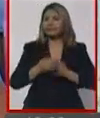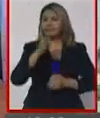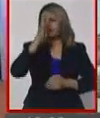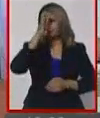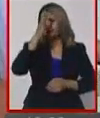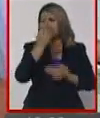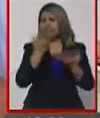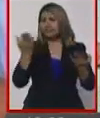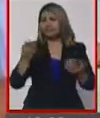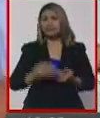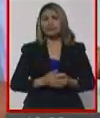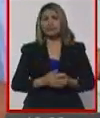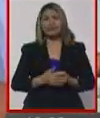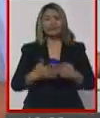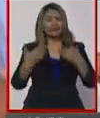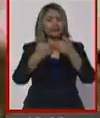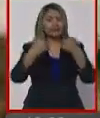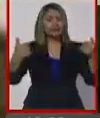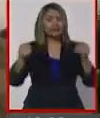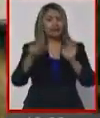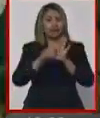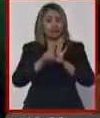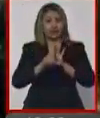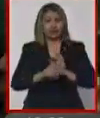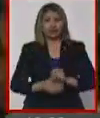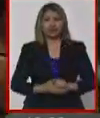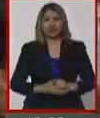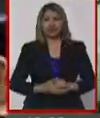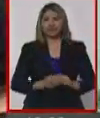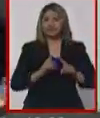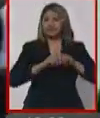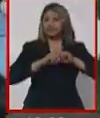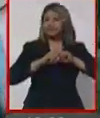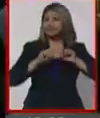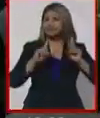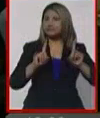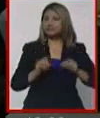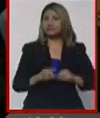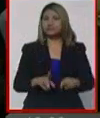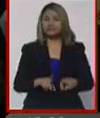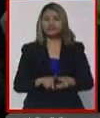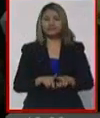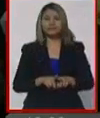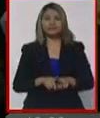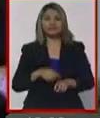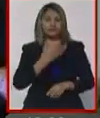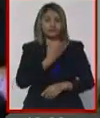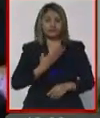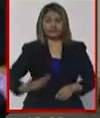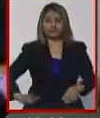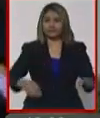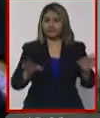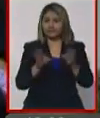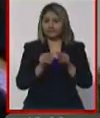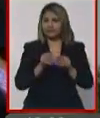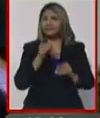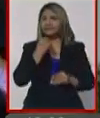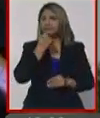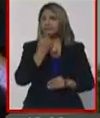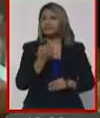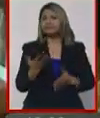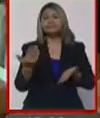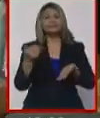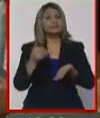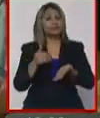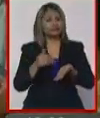se inventa cosas que están al margen de la legalidad. Sin embargo, ante esta situación, de igual manera, el presidente de la Asamblea aseguró